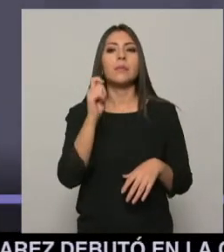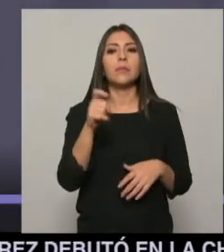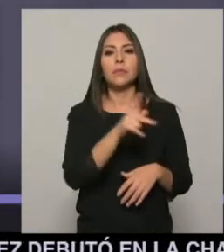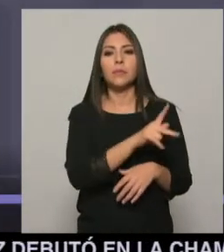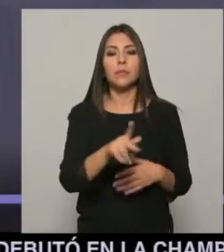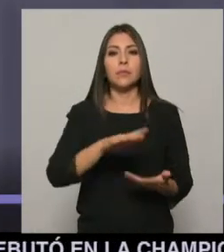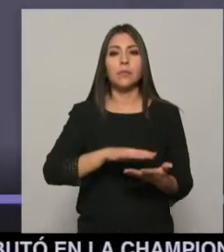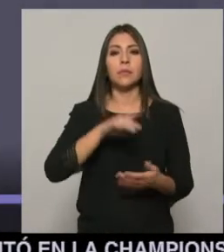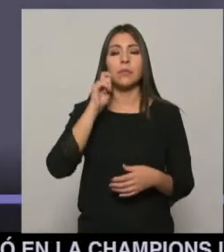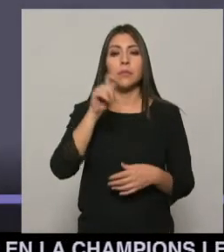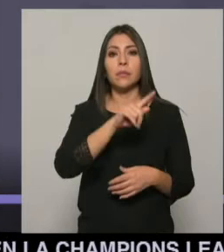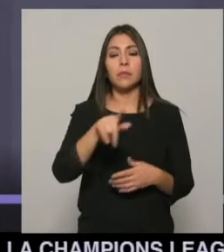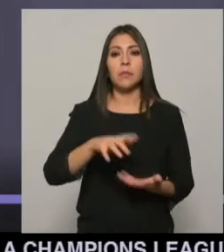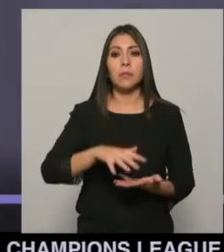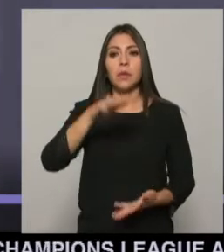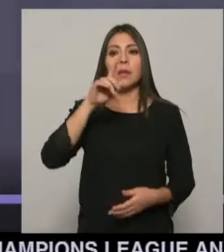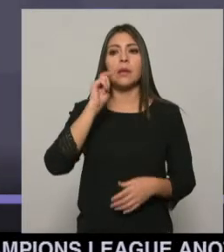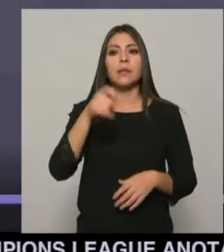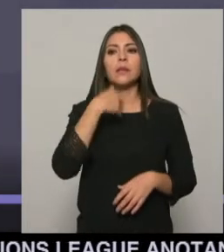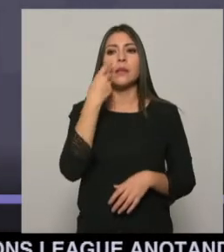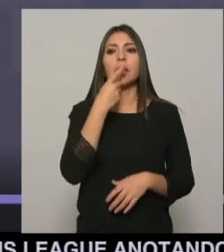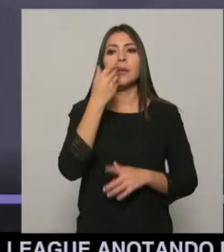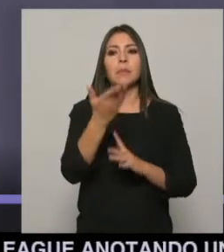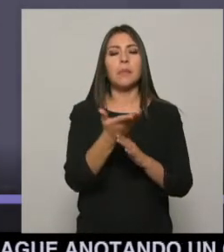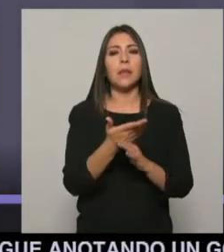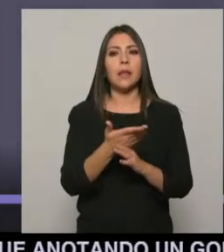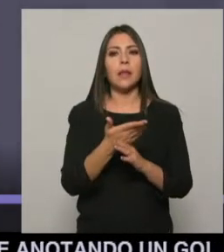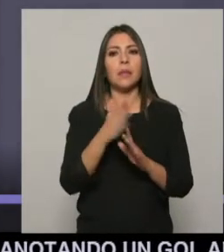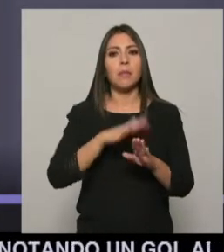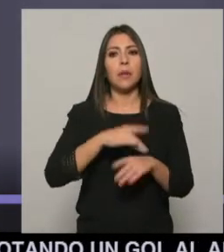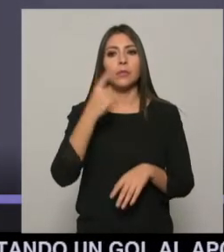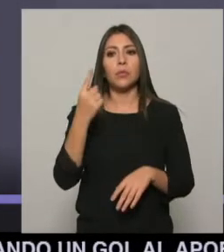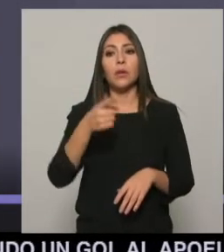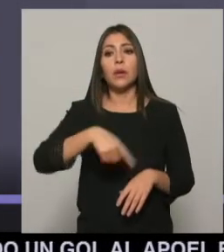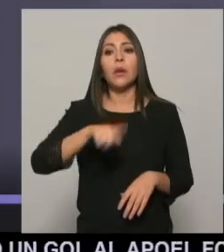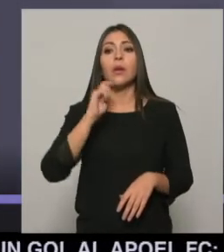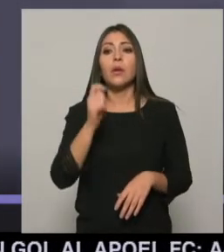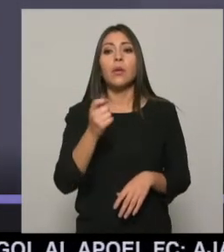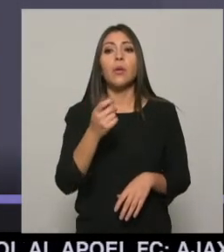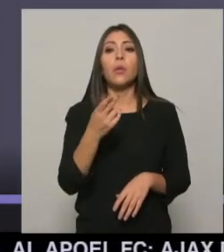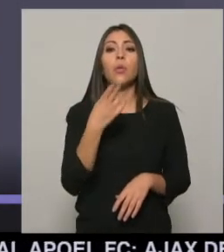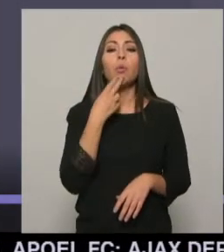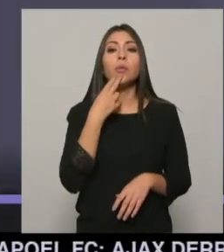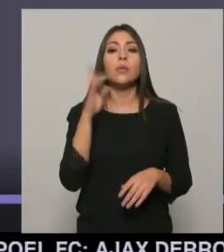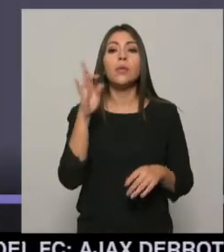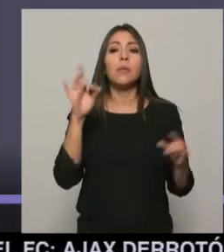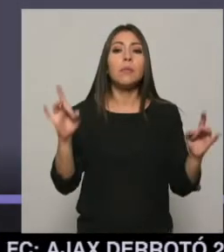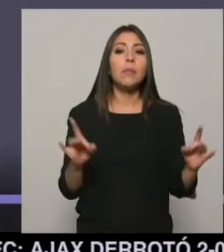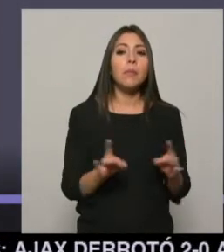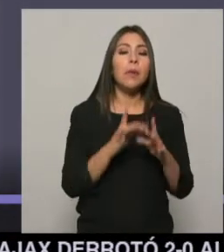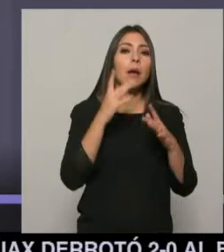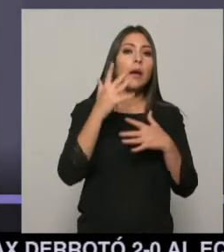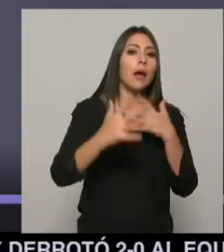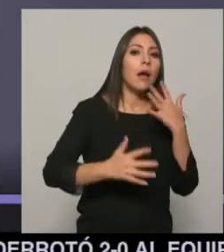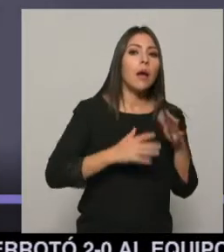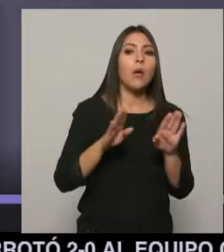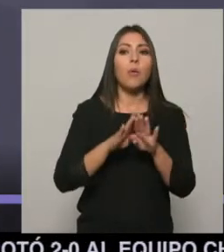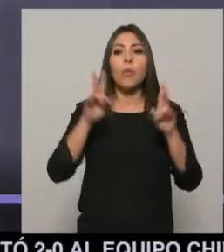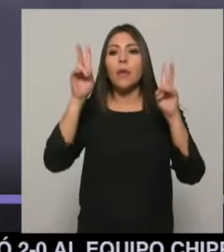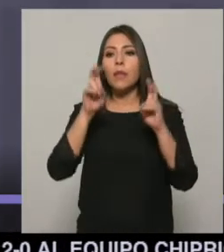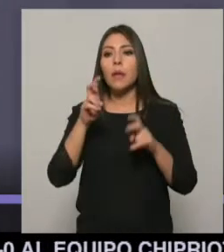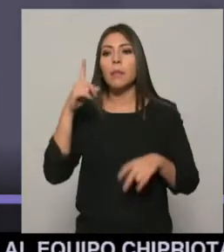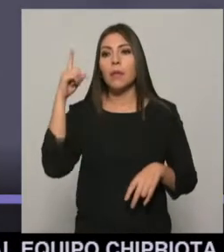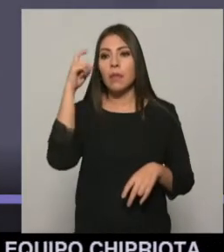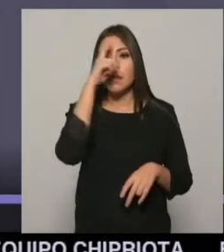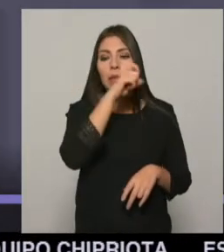llegue a la mitad más 1. Y esa mayoría se debe de utilizar solo en casos de que se genere una condición de ingobernabilidad o un tema